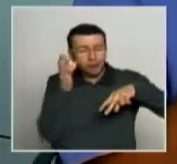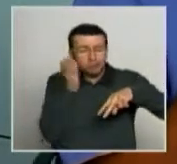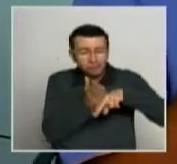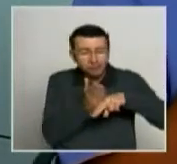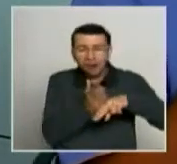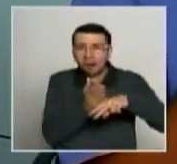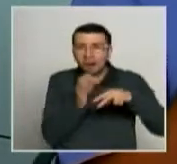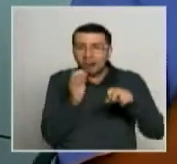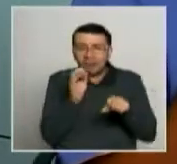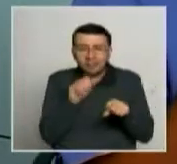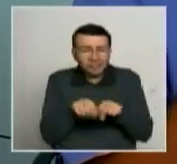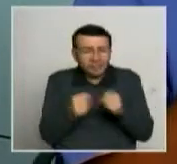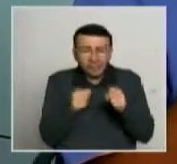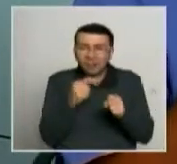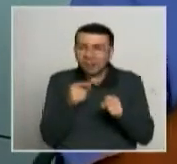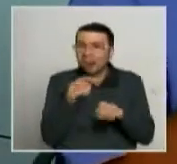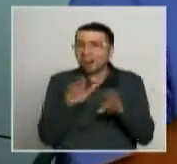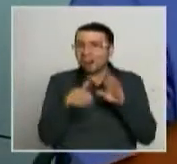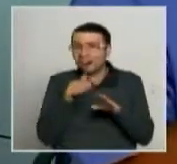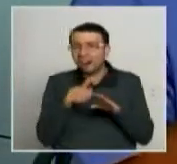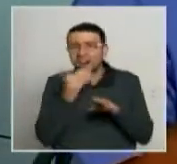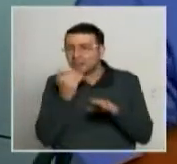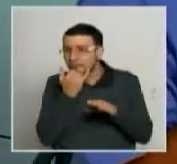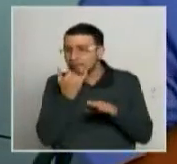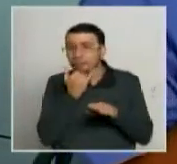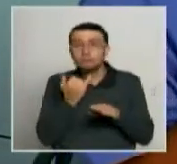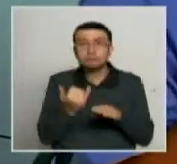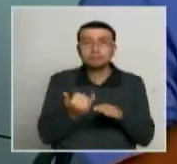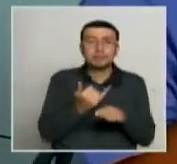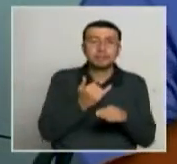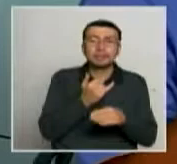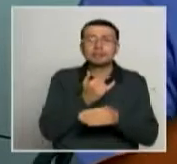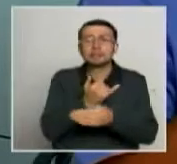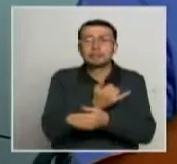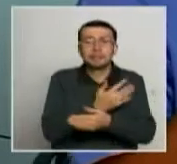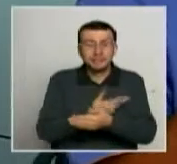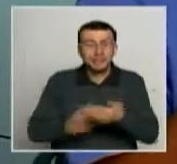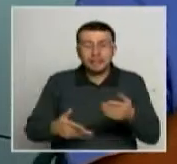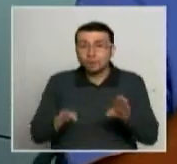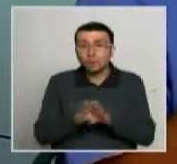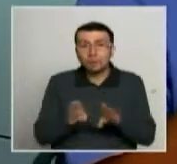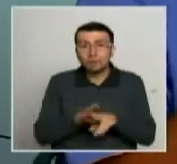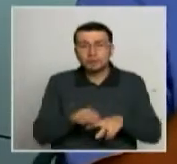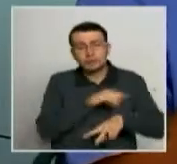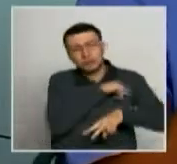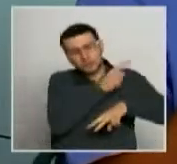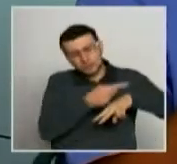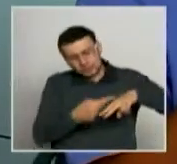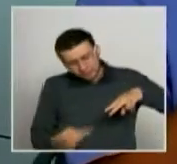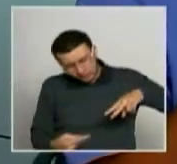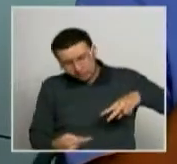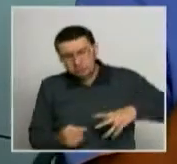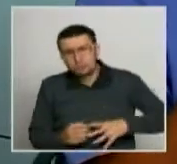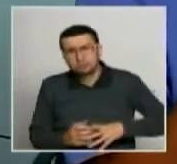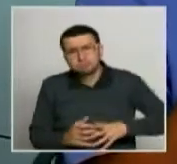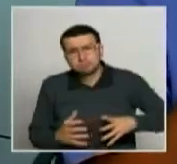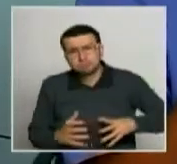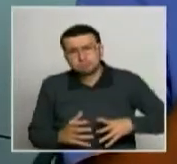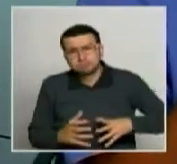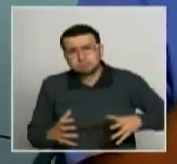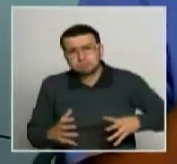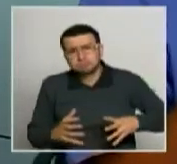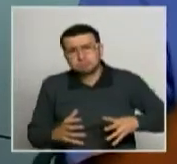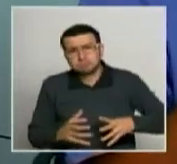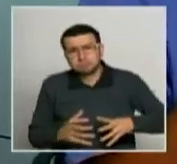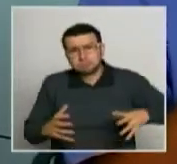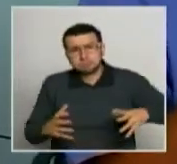a veces se dañan y permiten que la sangre se trate de devolver hacia las piernas y por eso se hinchan, por eso se